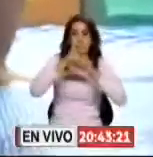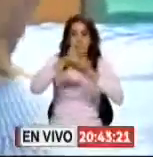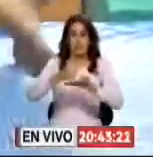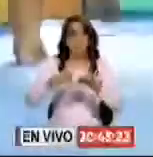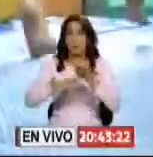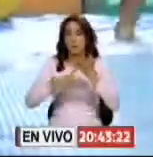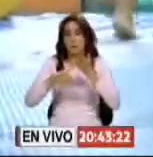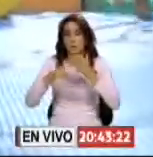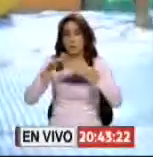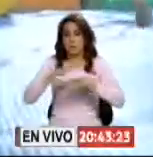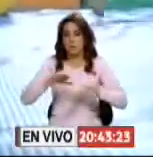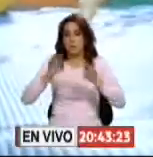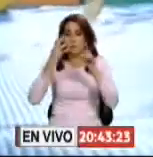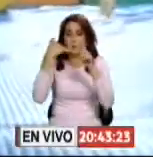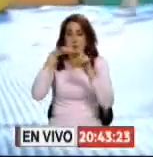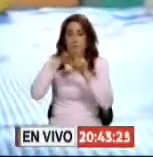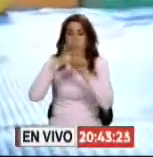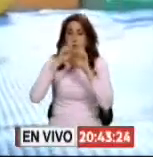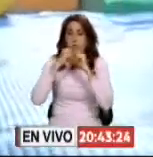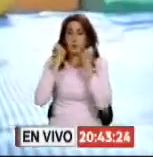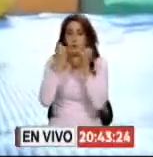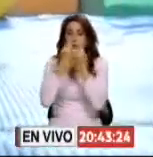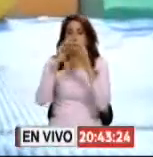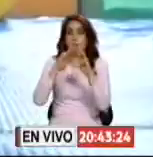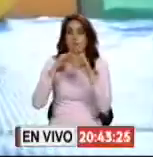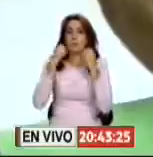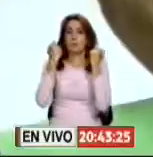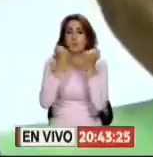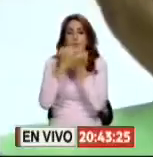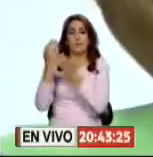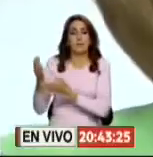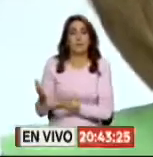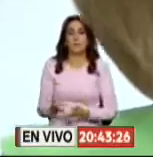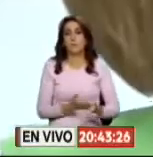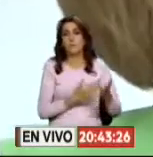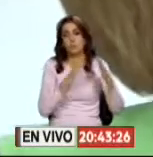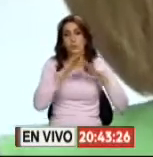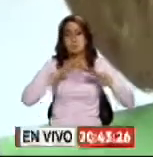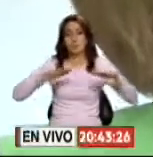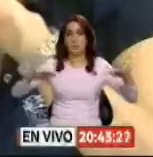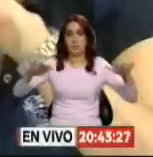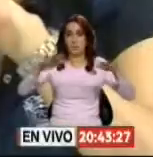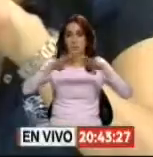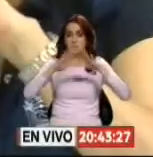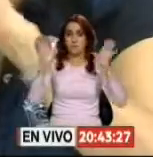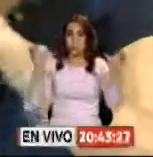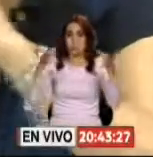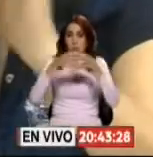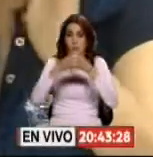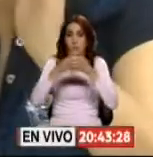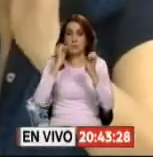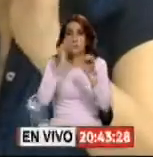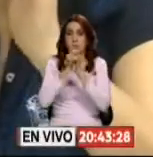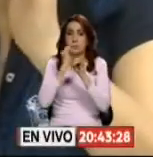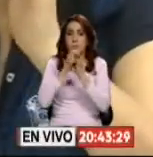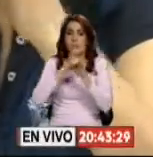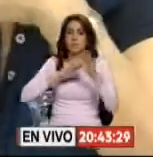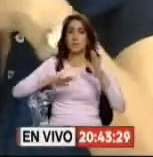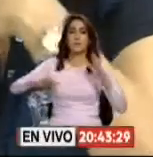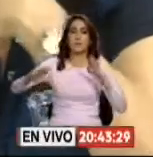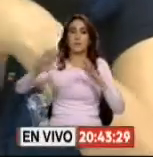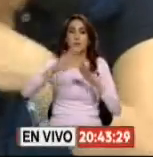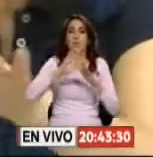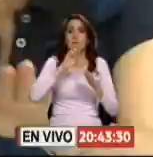Inclusión Económica y Social, MIES, mediante convenio y un plan en conjunto con otras entidades estatales